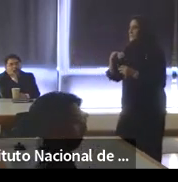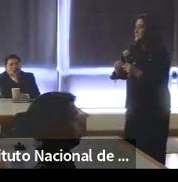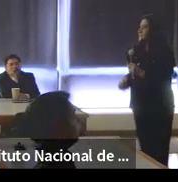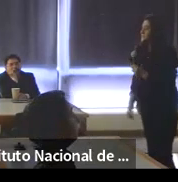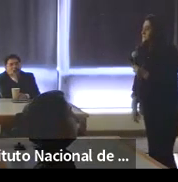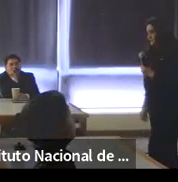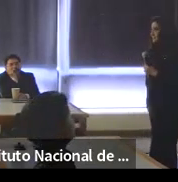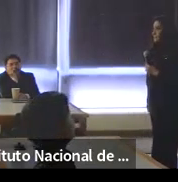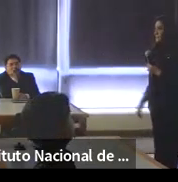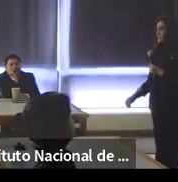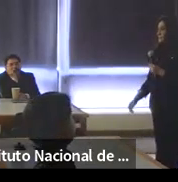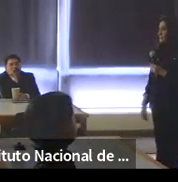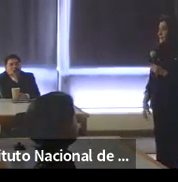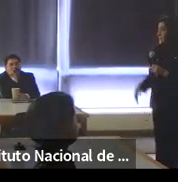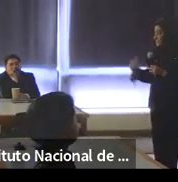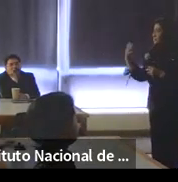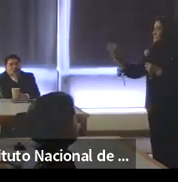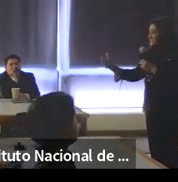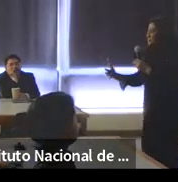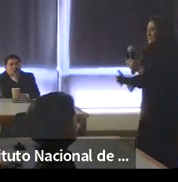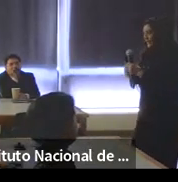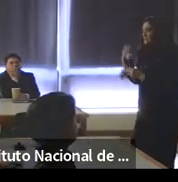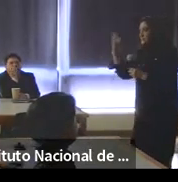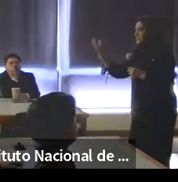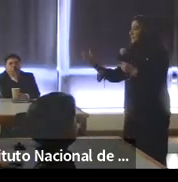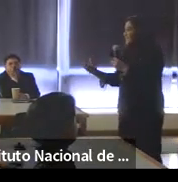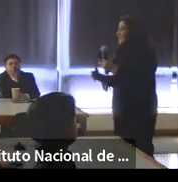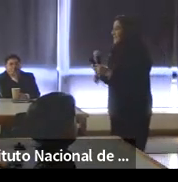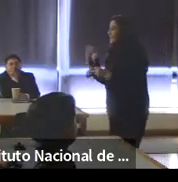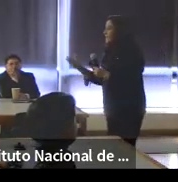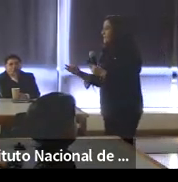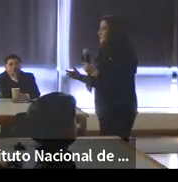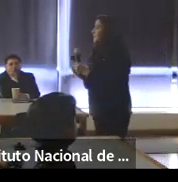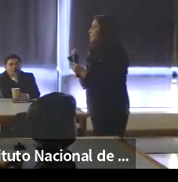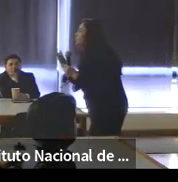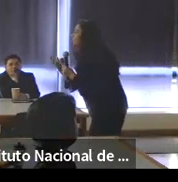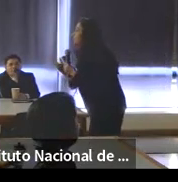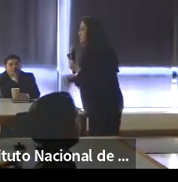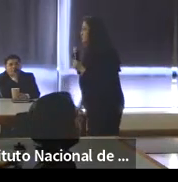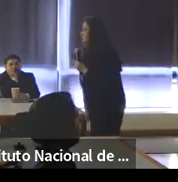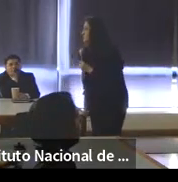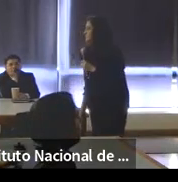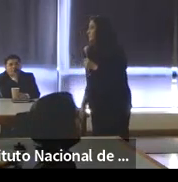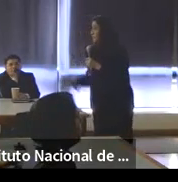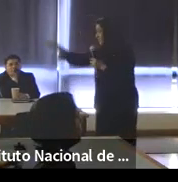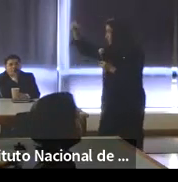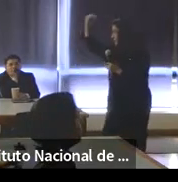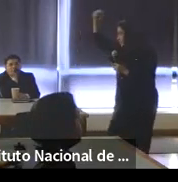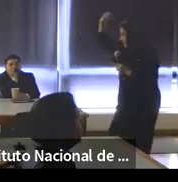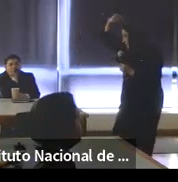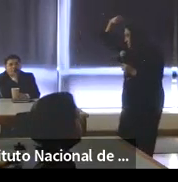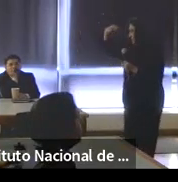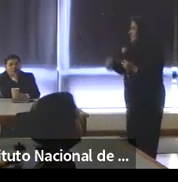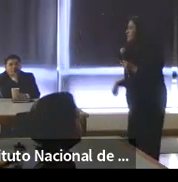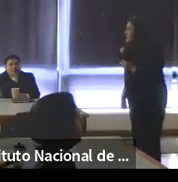creo que es así Y entonces buscan la manera de ver cómo no pero tiene